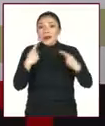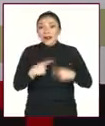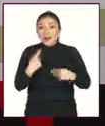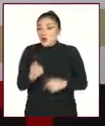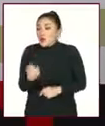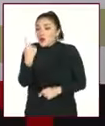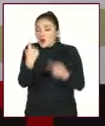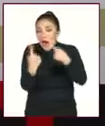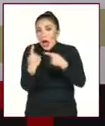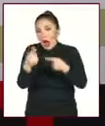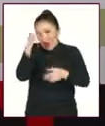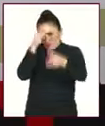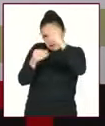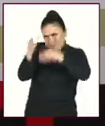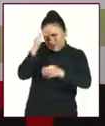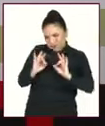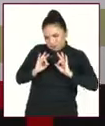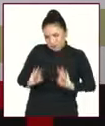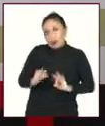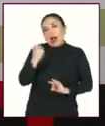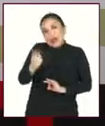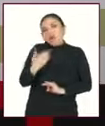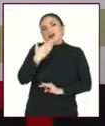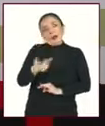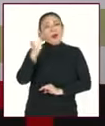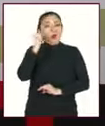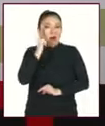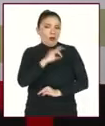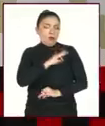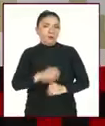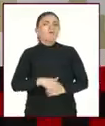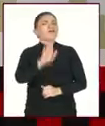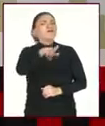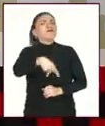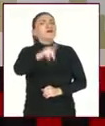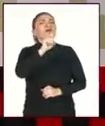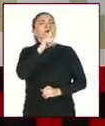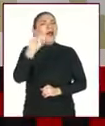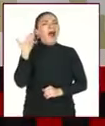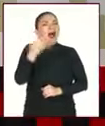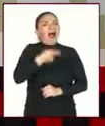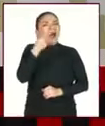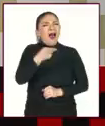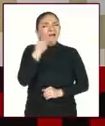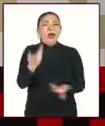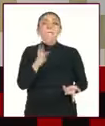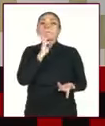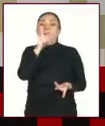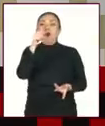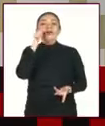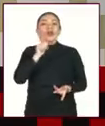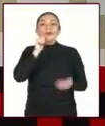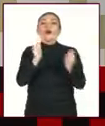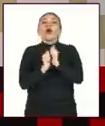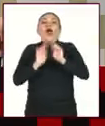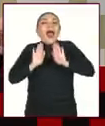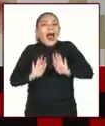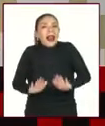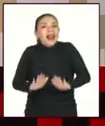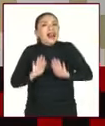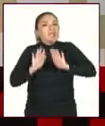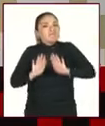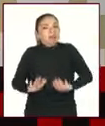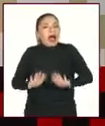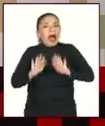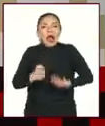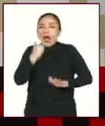sea capacitada, creo que sería buena idea. Y lo dijiste también al principio, de preferencia siempre es mantener la calma. La calma es la